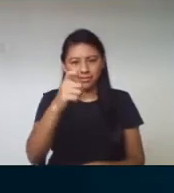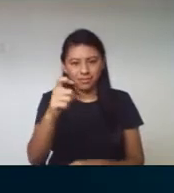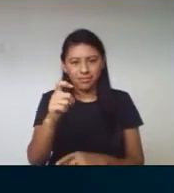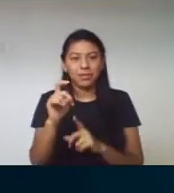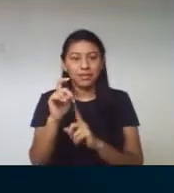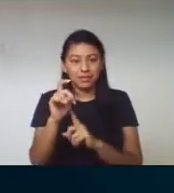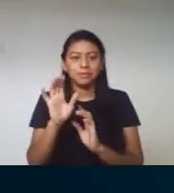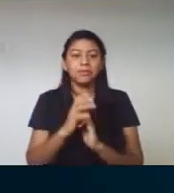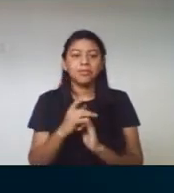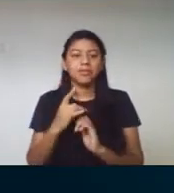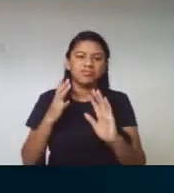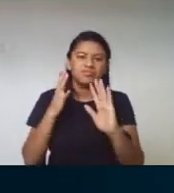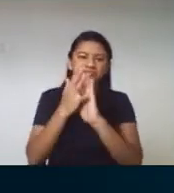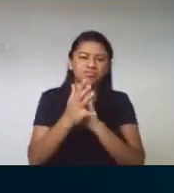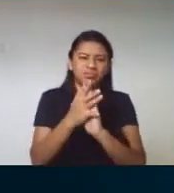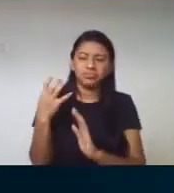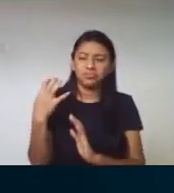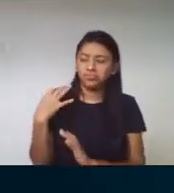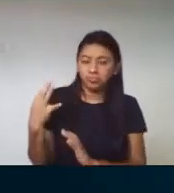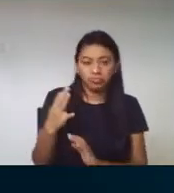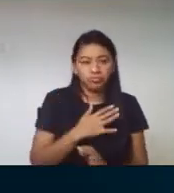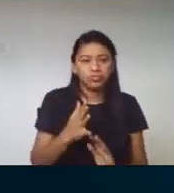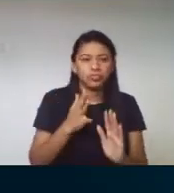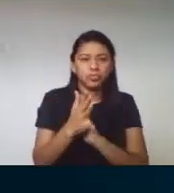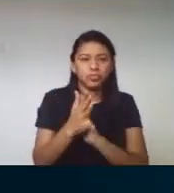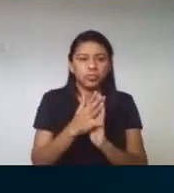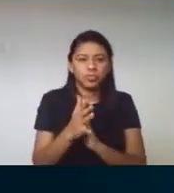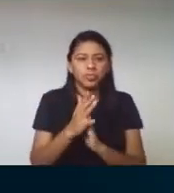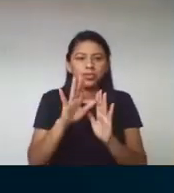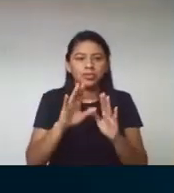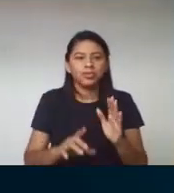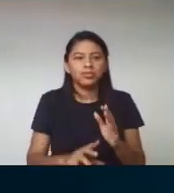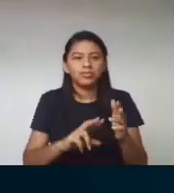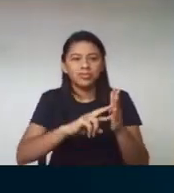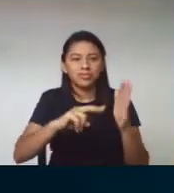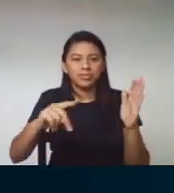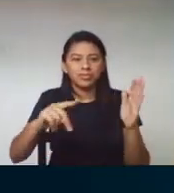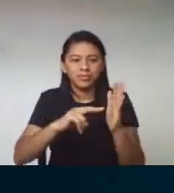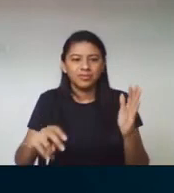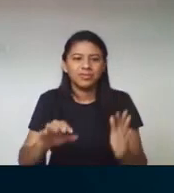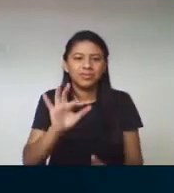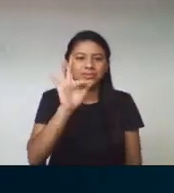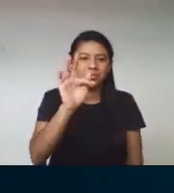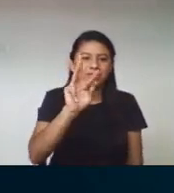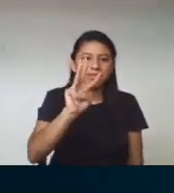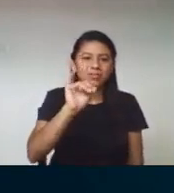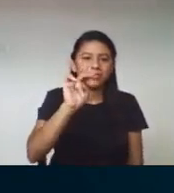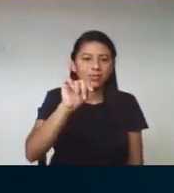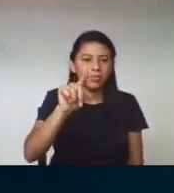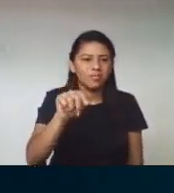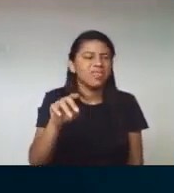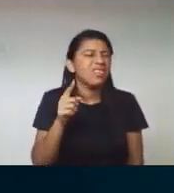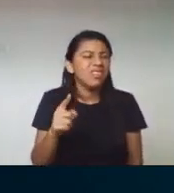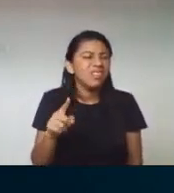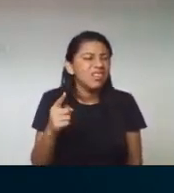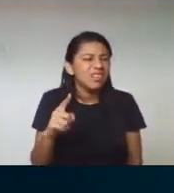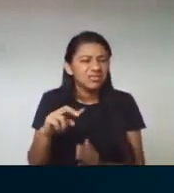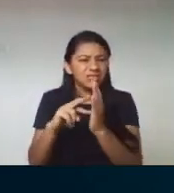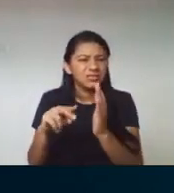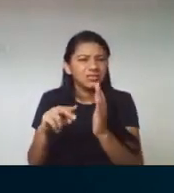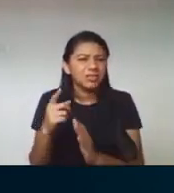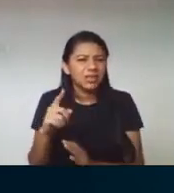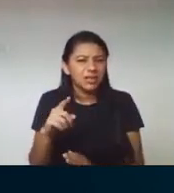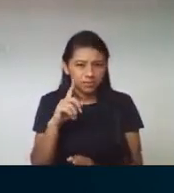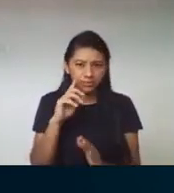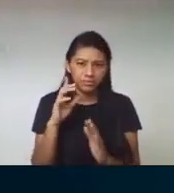o discutir sobre el uso de Digital Twin o qué es la tecnología del Digital Twin. Entonces, ¿quiénes son